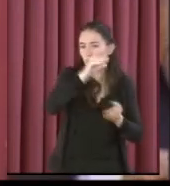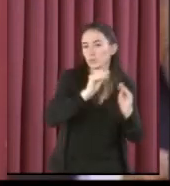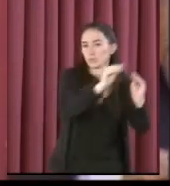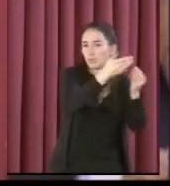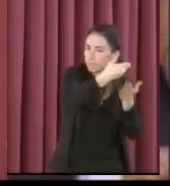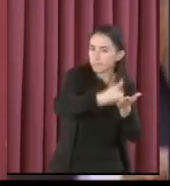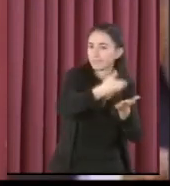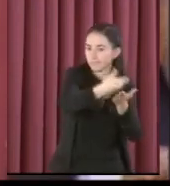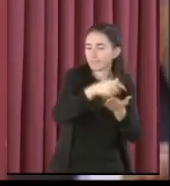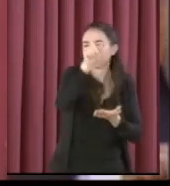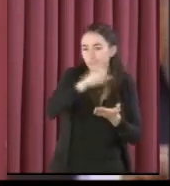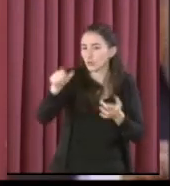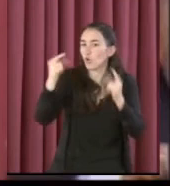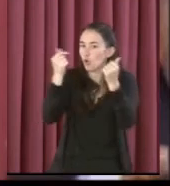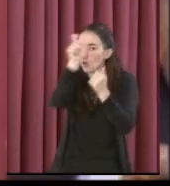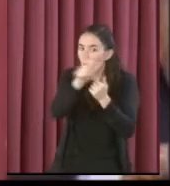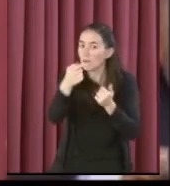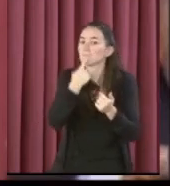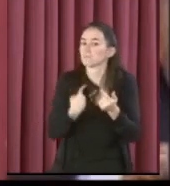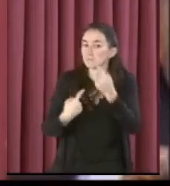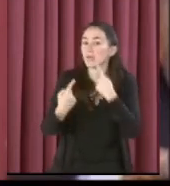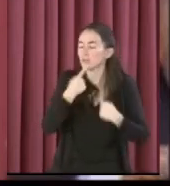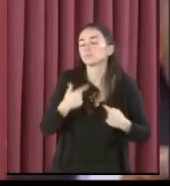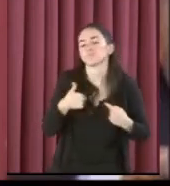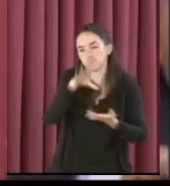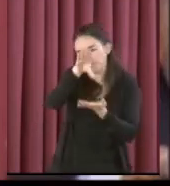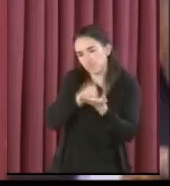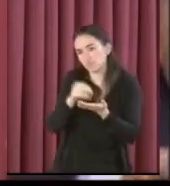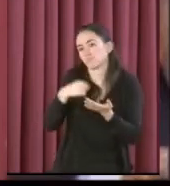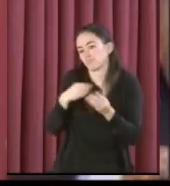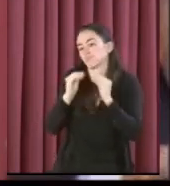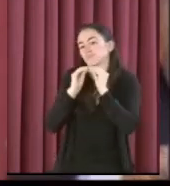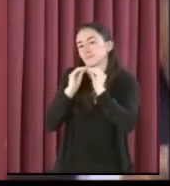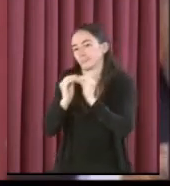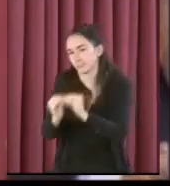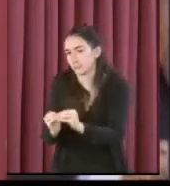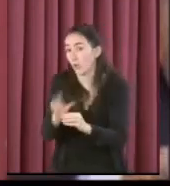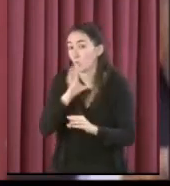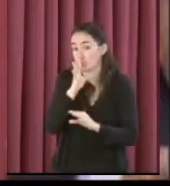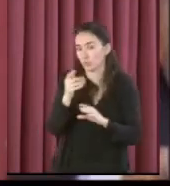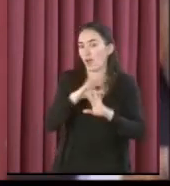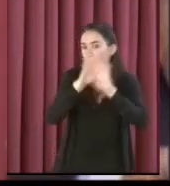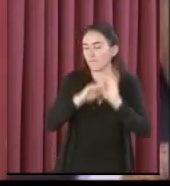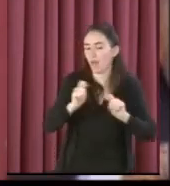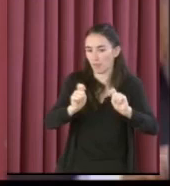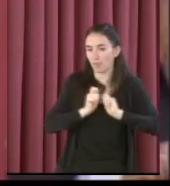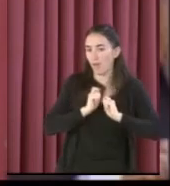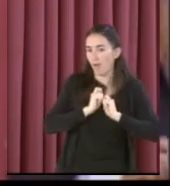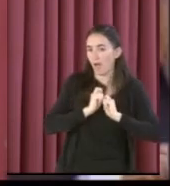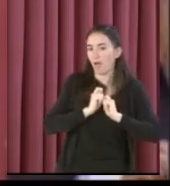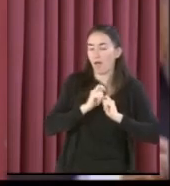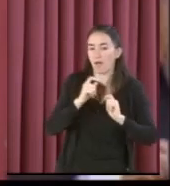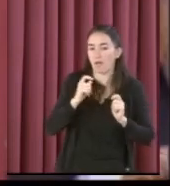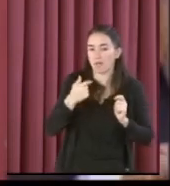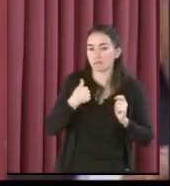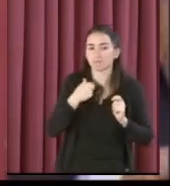a los logroñeses en protagonistas del día a día de ciudad, pero sobre todo que dan legitimidad a un instrumento como